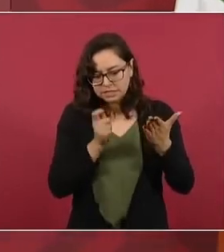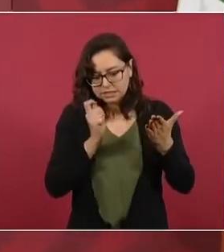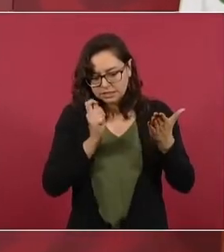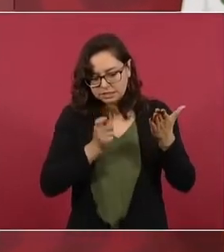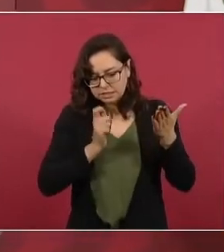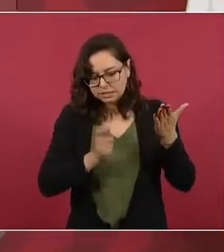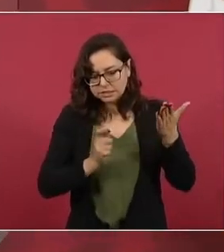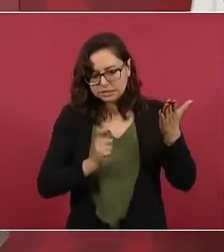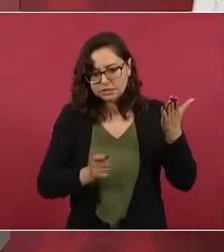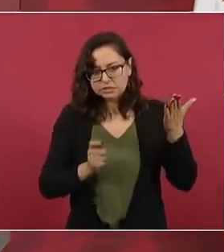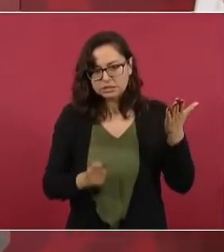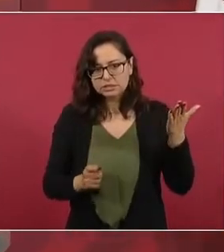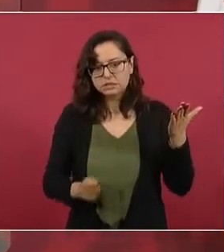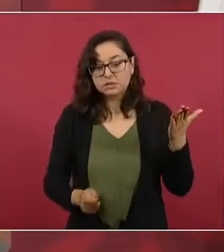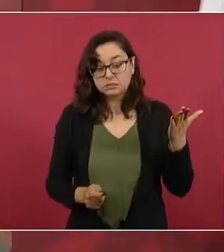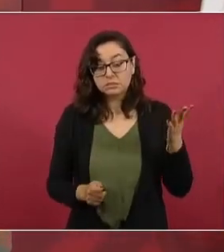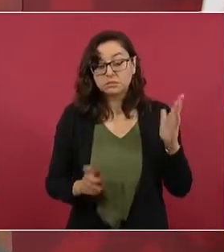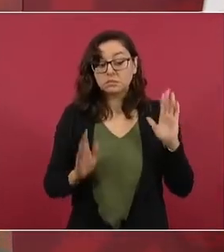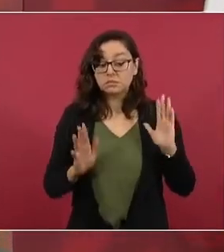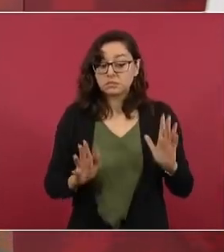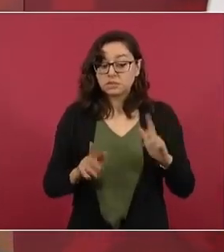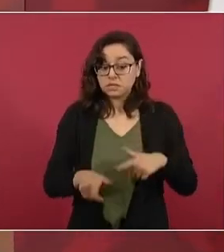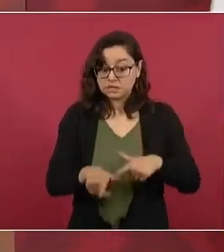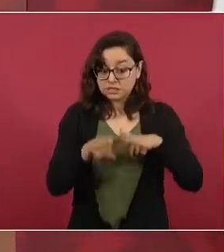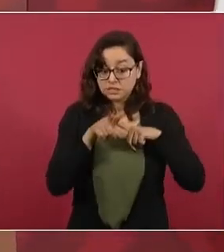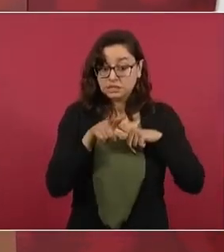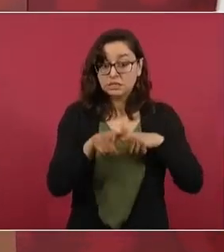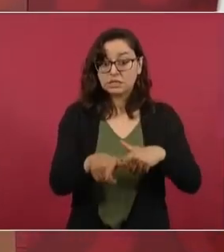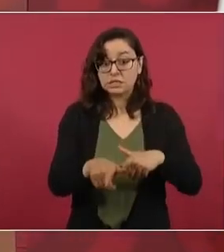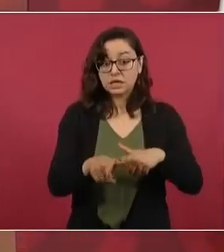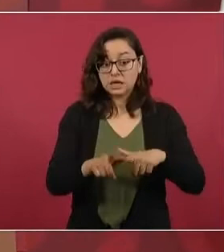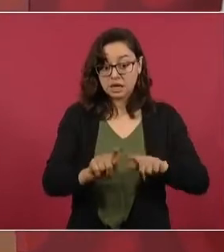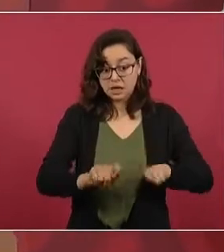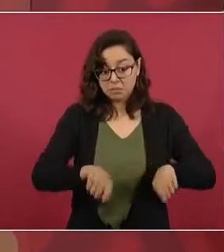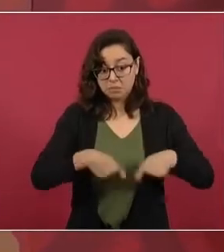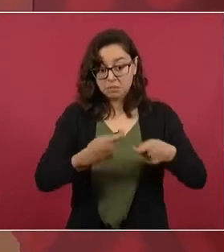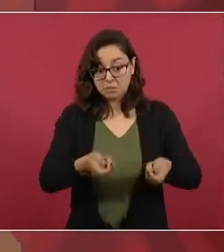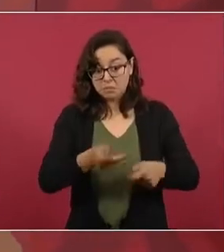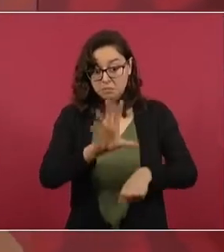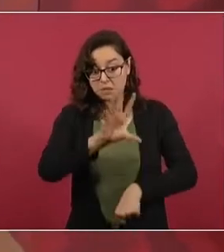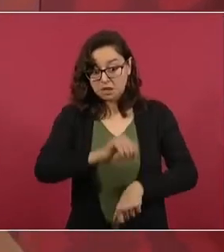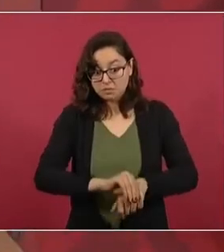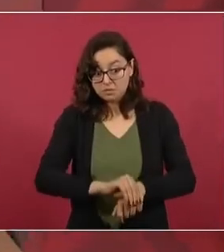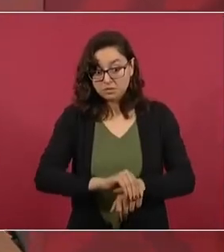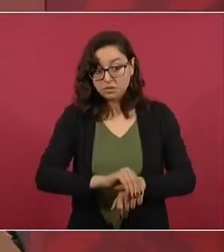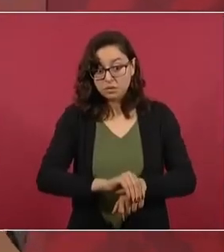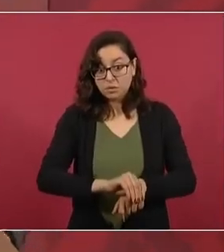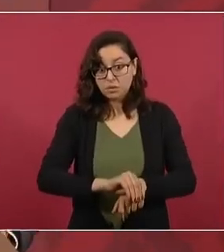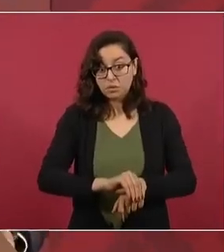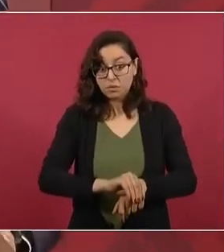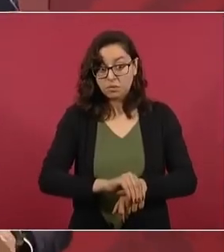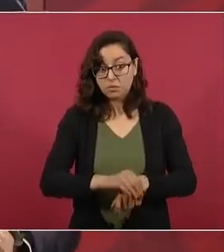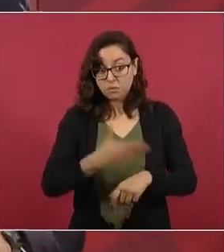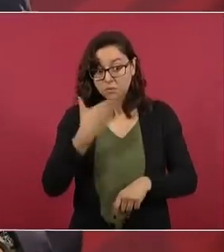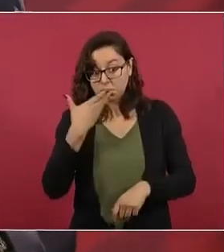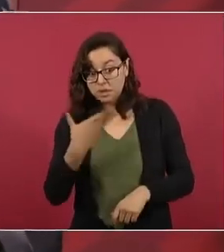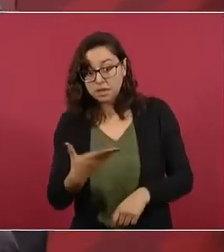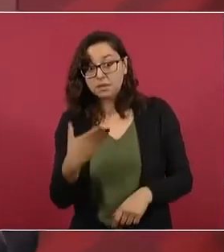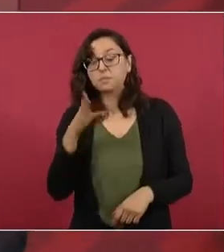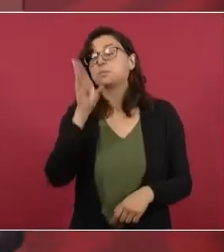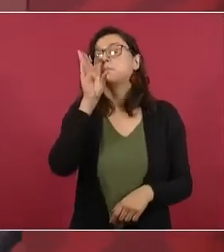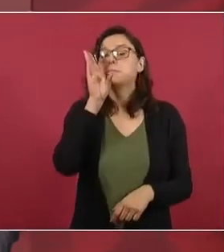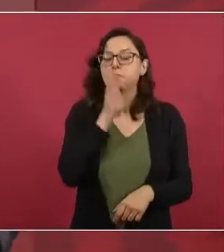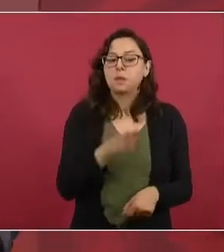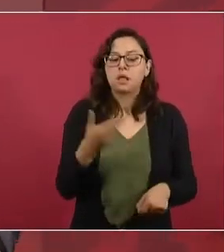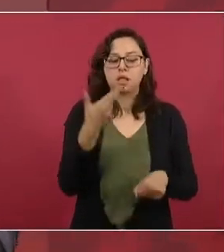analizando si se entregaron los permisos correspondientes y si se llevó a